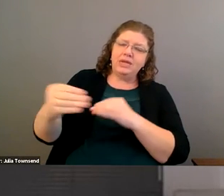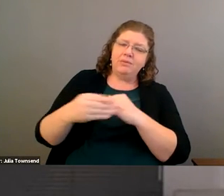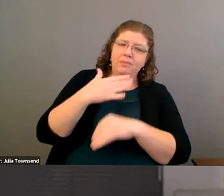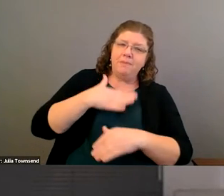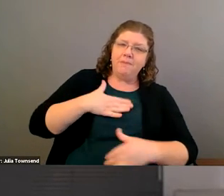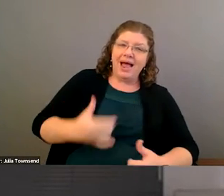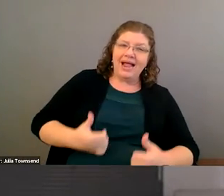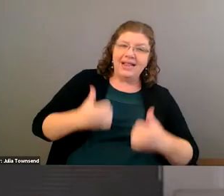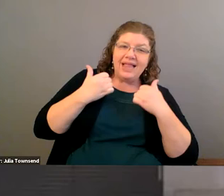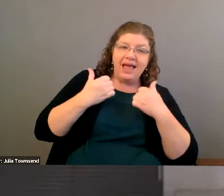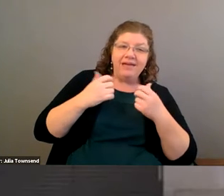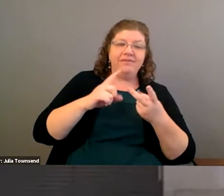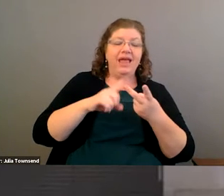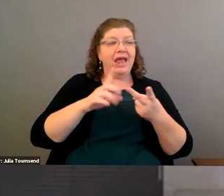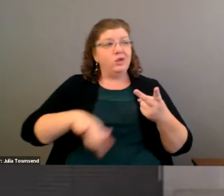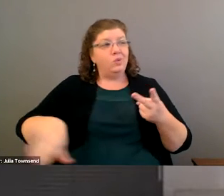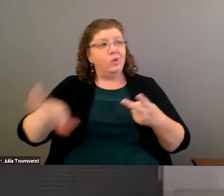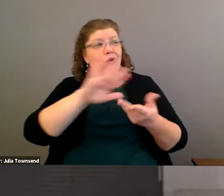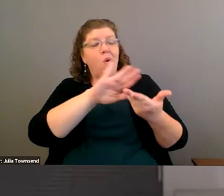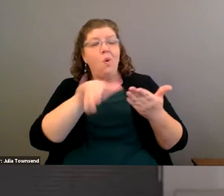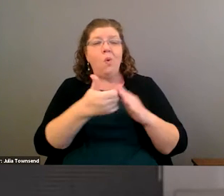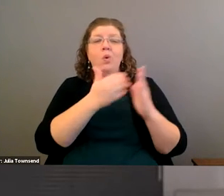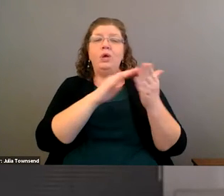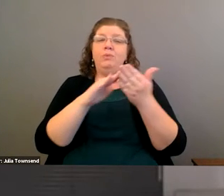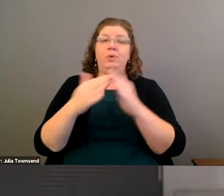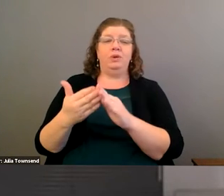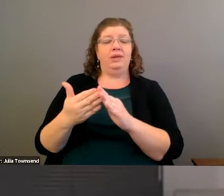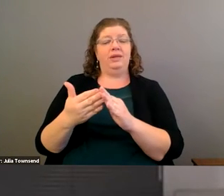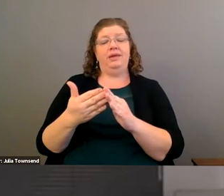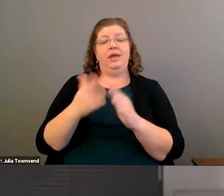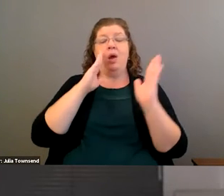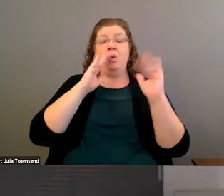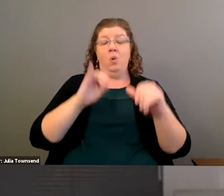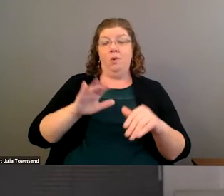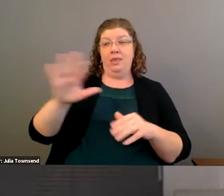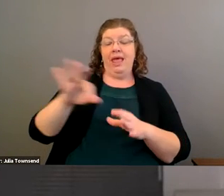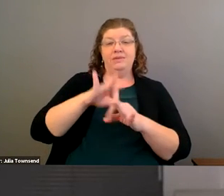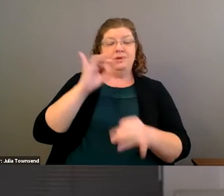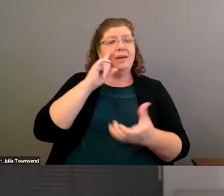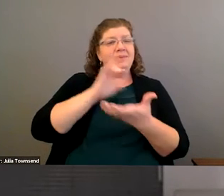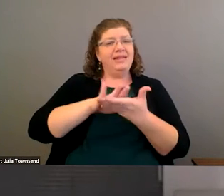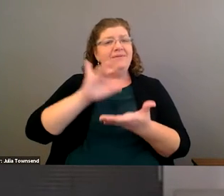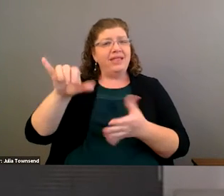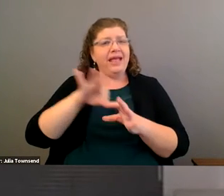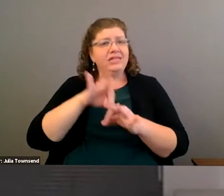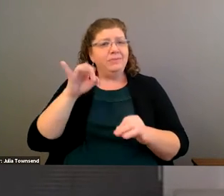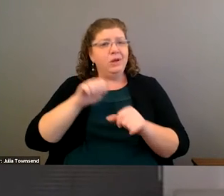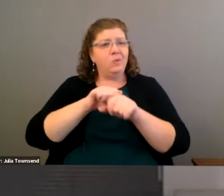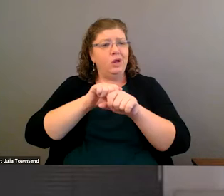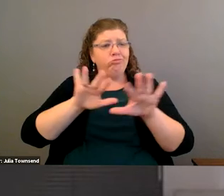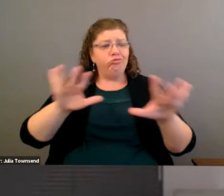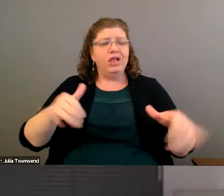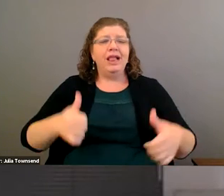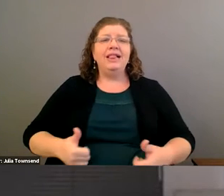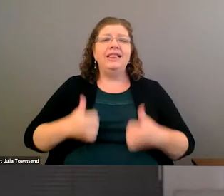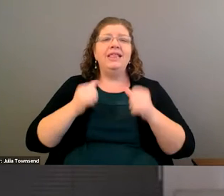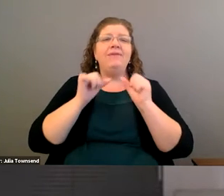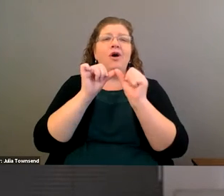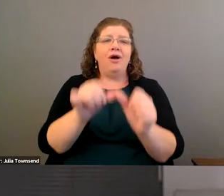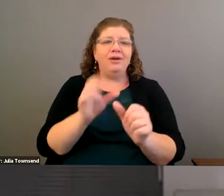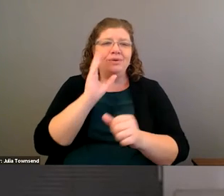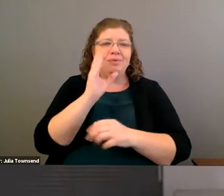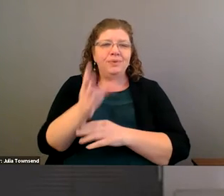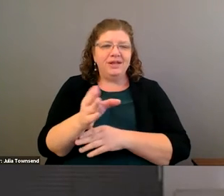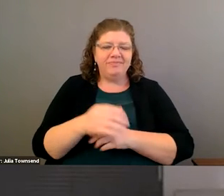vida y también para toda esta comunidad. Entonces, me parece que